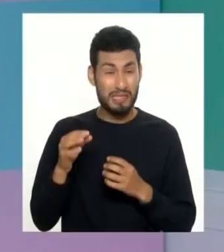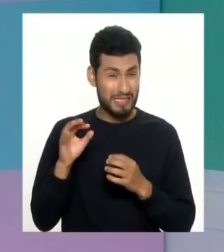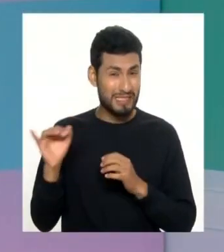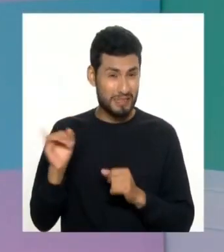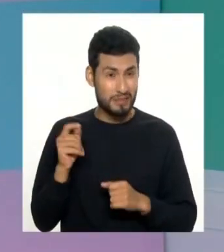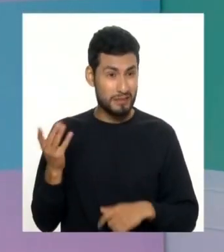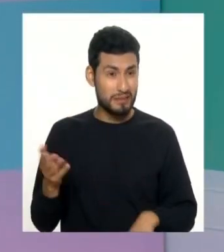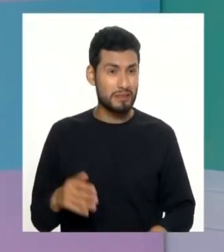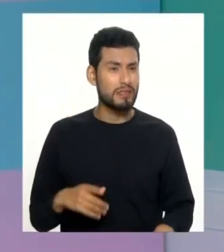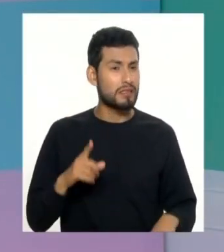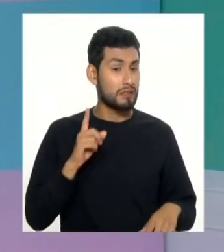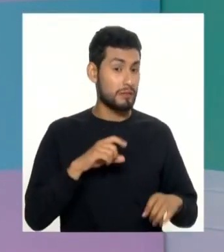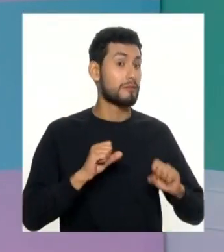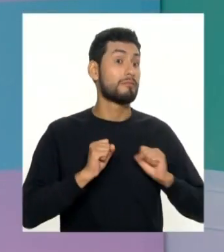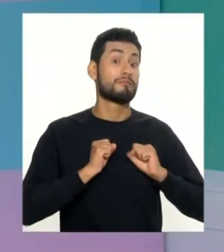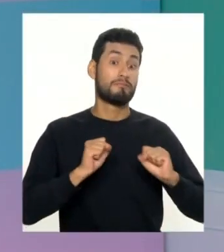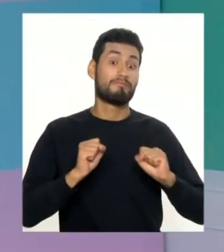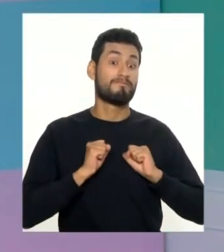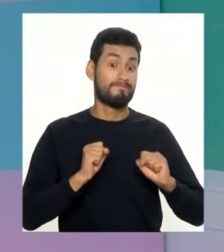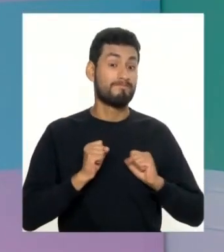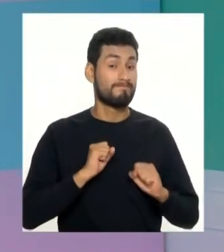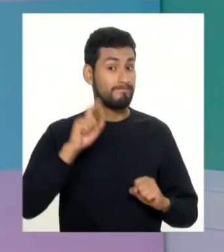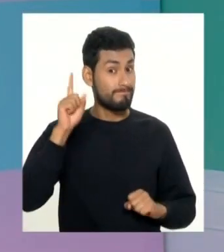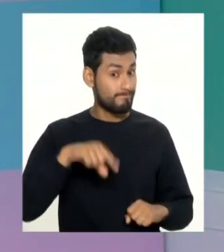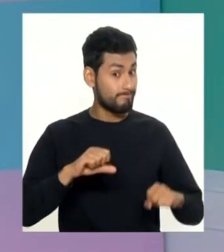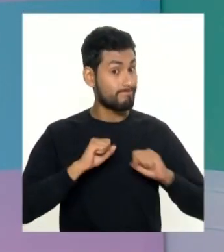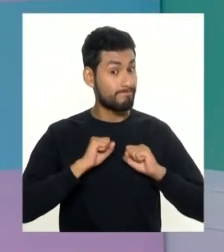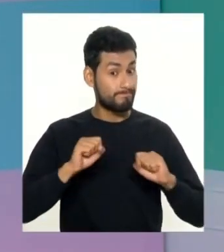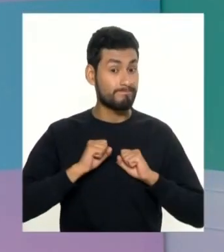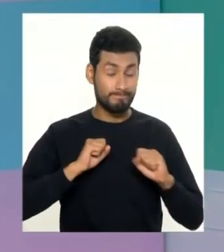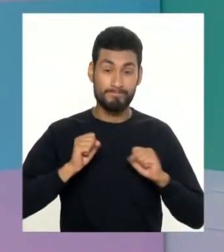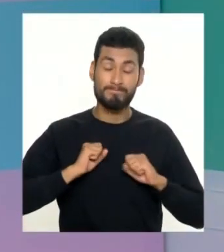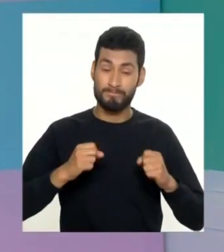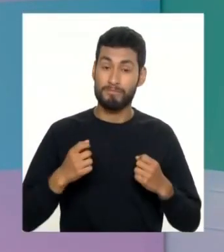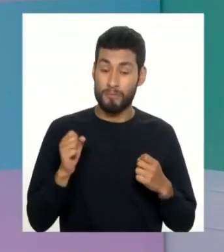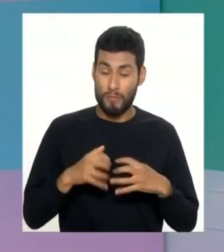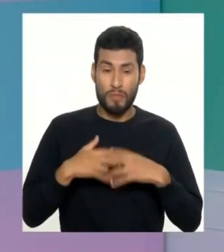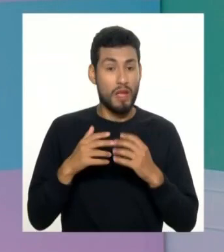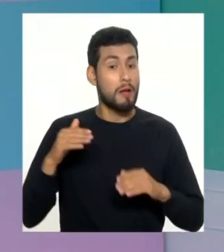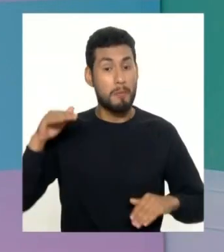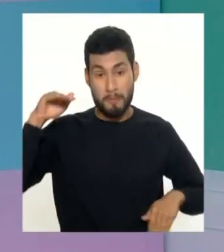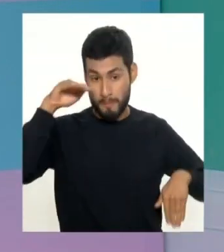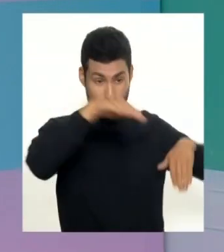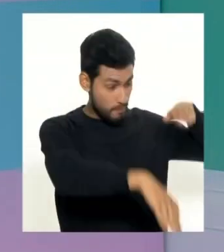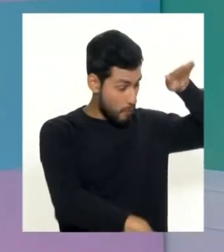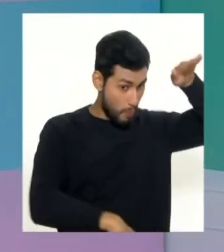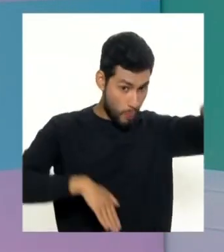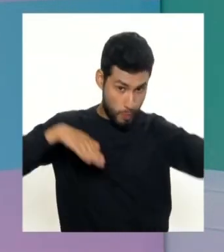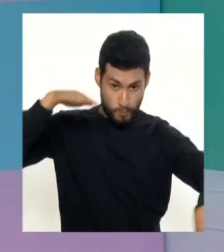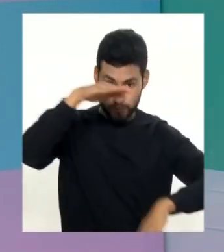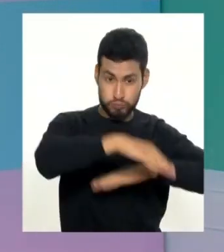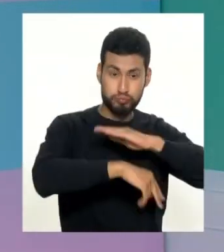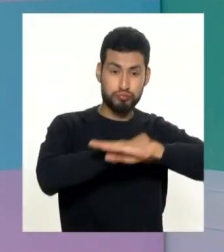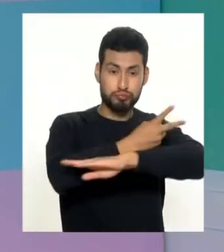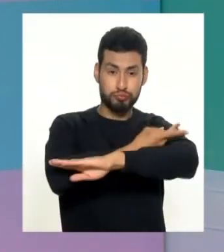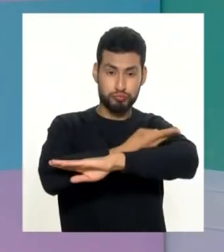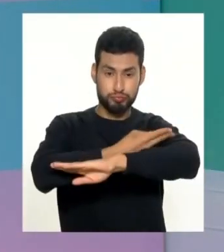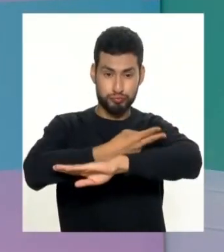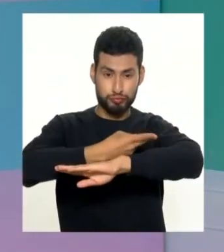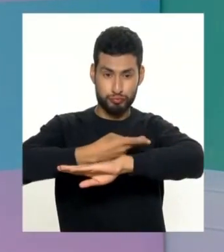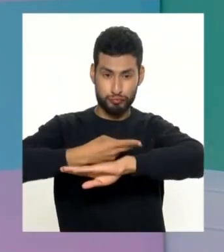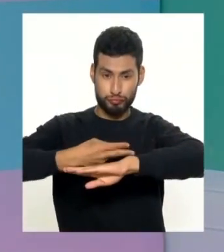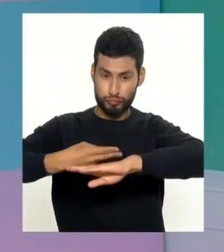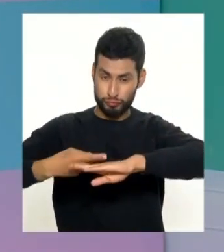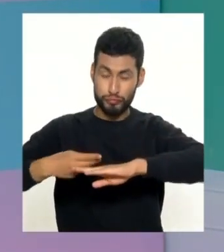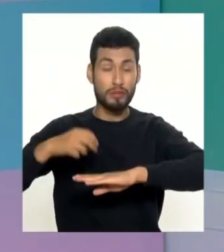a ella. Ejercicios. Ella tiene que practicar ejercicios para fortalecer, como dijimos, natación. Con eso va a lograr controlar su dolor. Si tiene de vez en